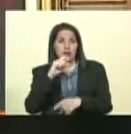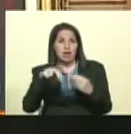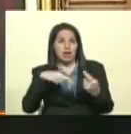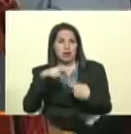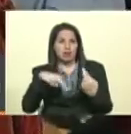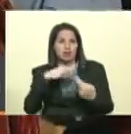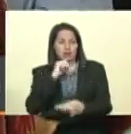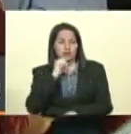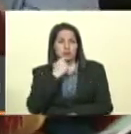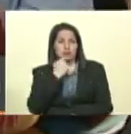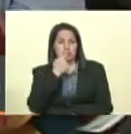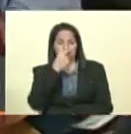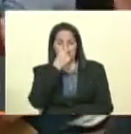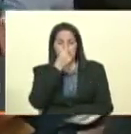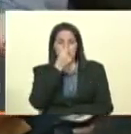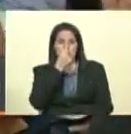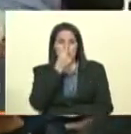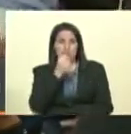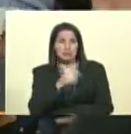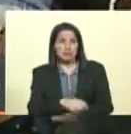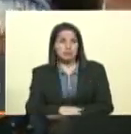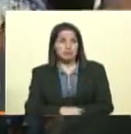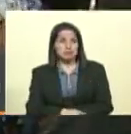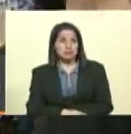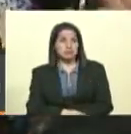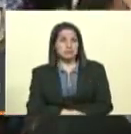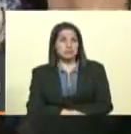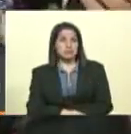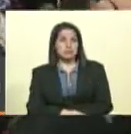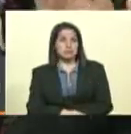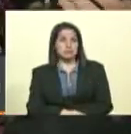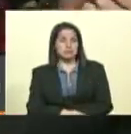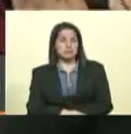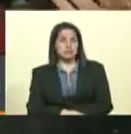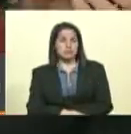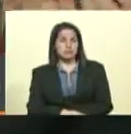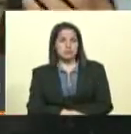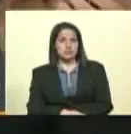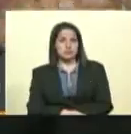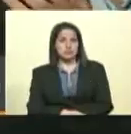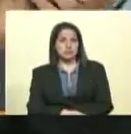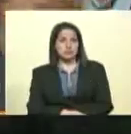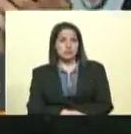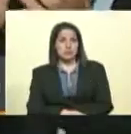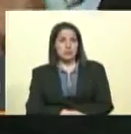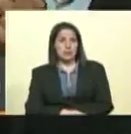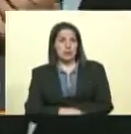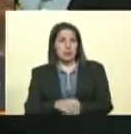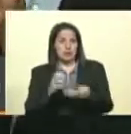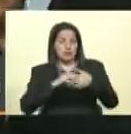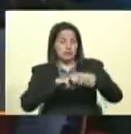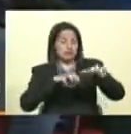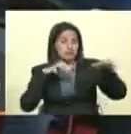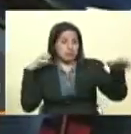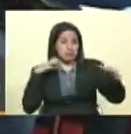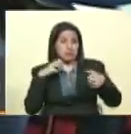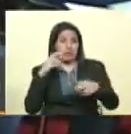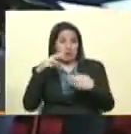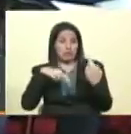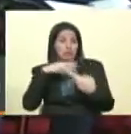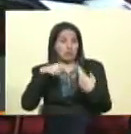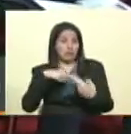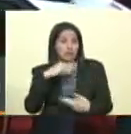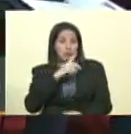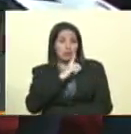homenaje a Vladimir Ilich Ulyanov Lenin, el gran revolucionario del siglo XX,